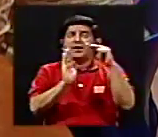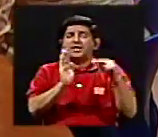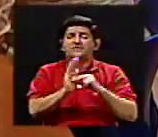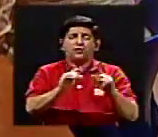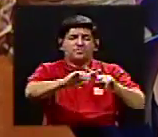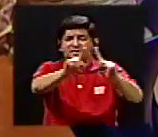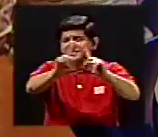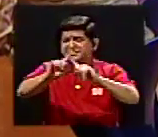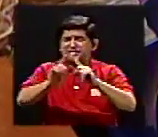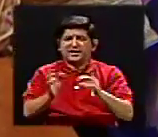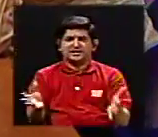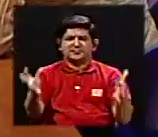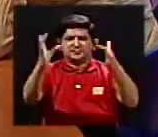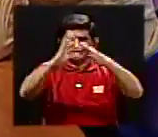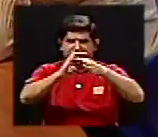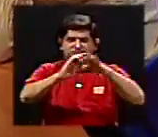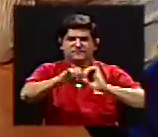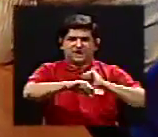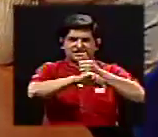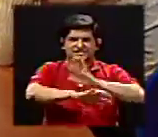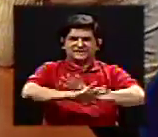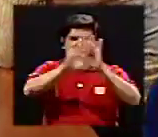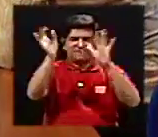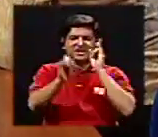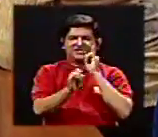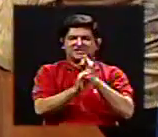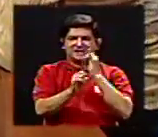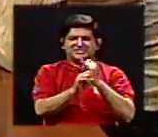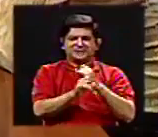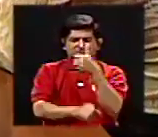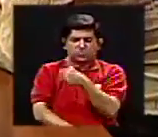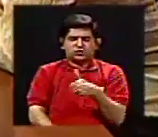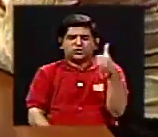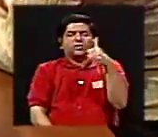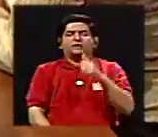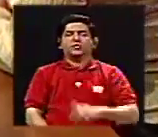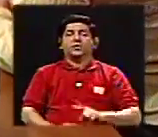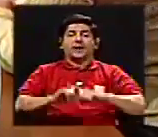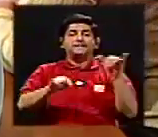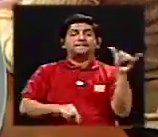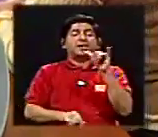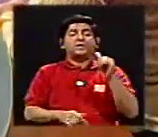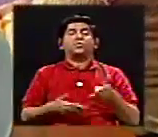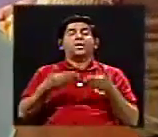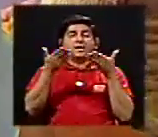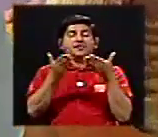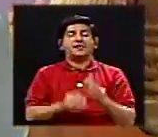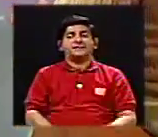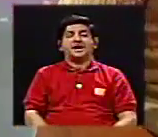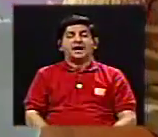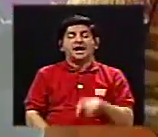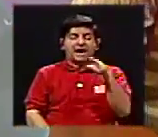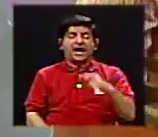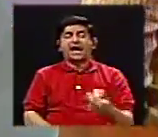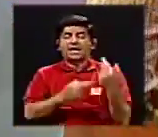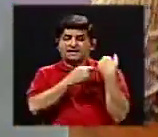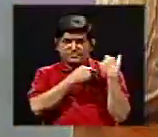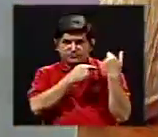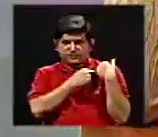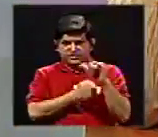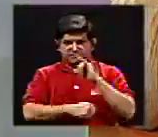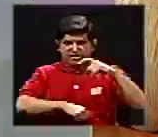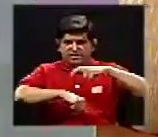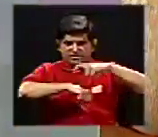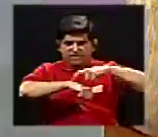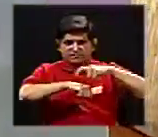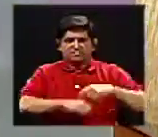ahí. Define claramente quién es la entidad rectora, pero además le damos las competencias a esa entidad, pero al mismo